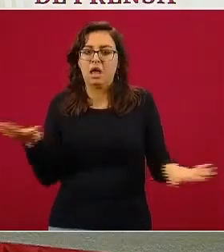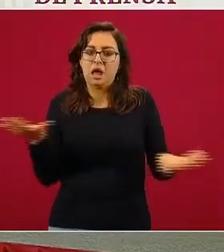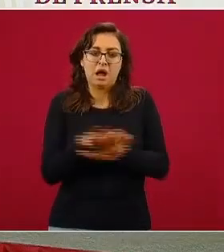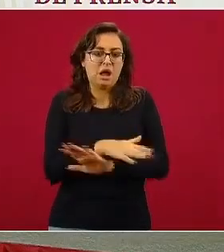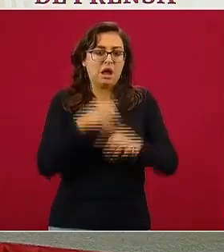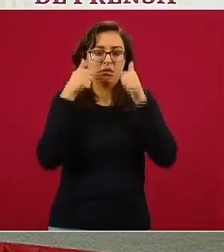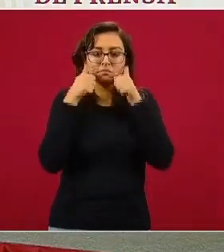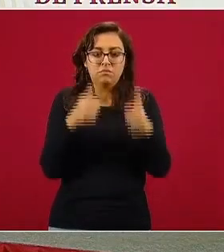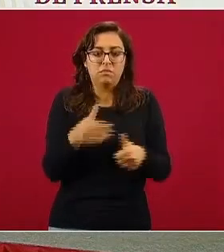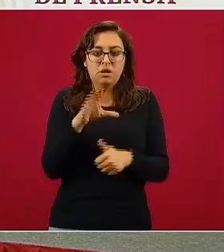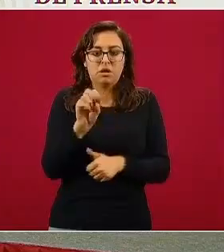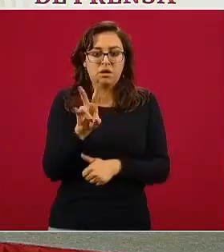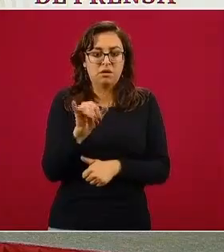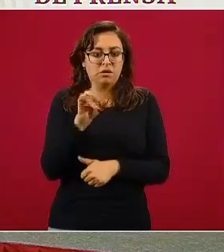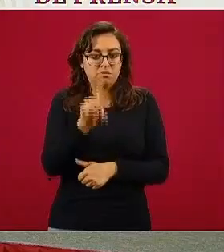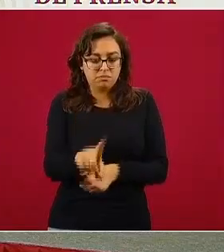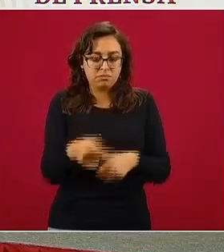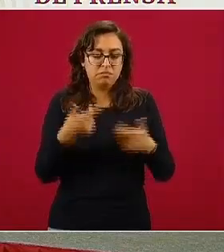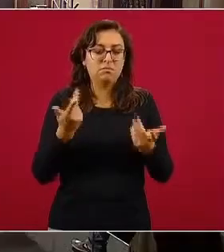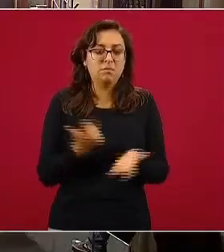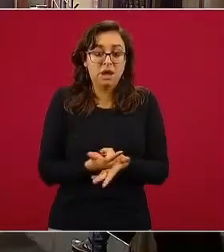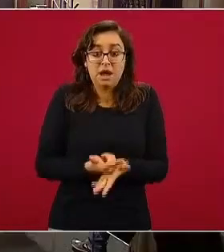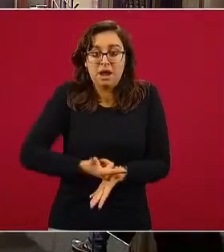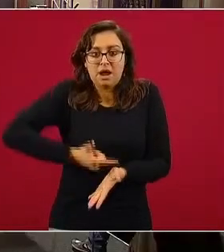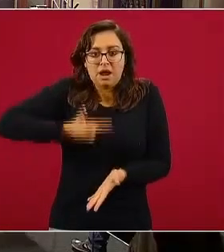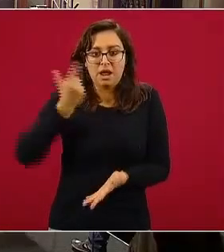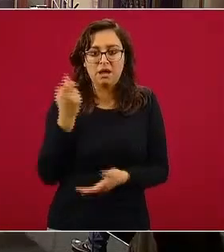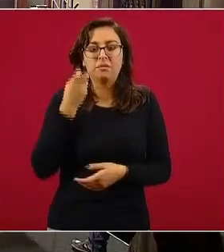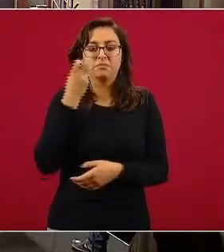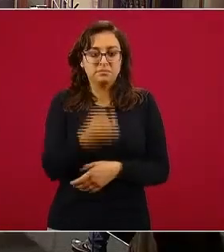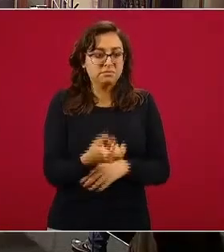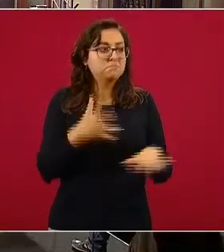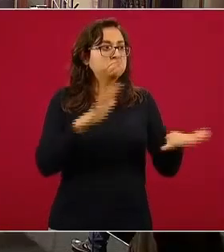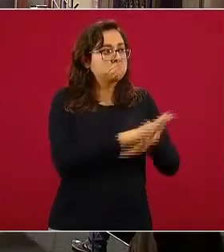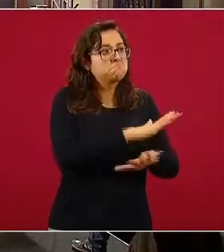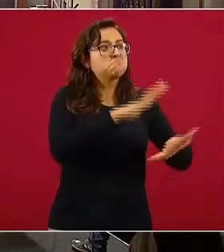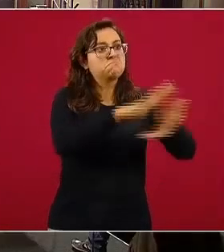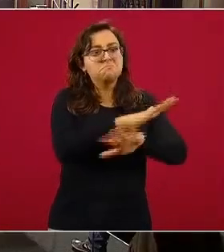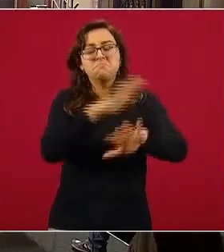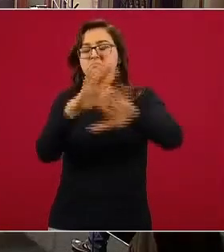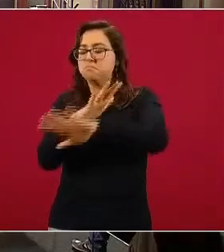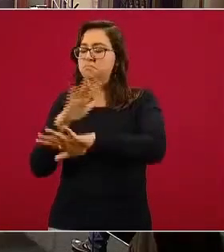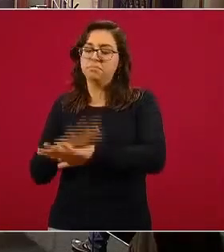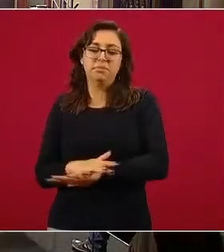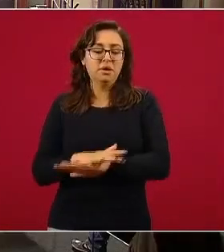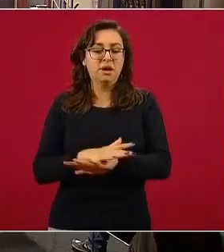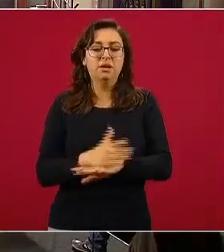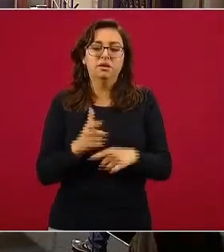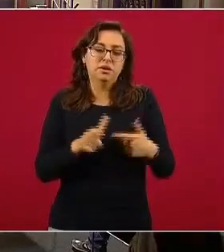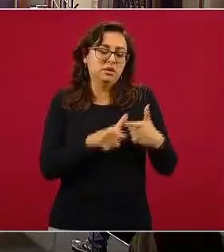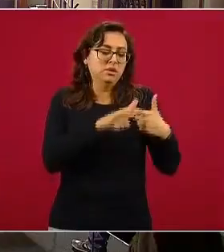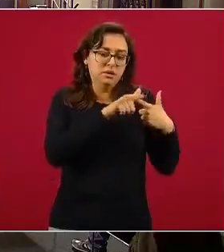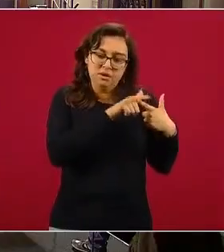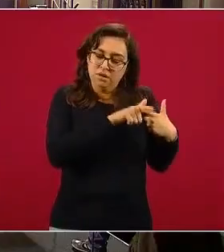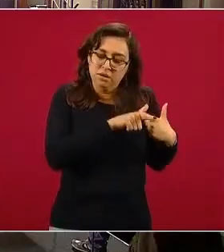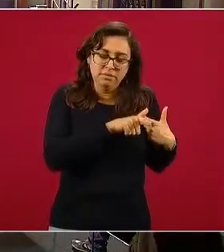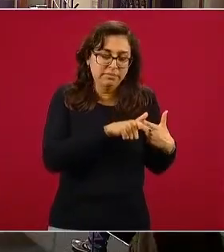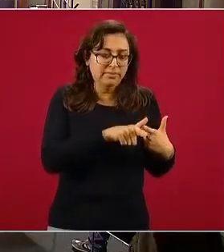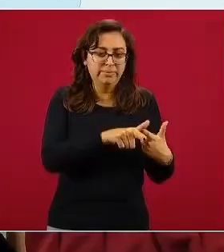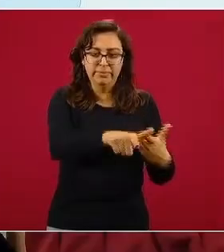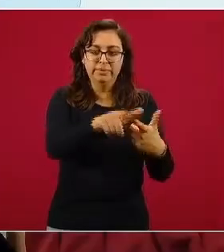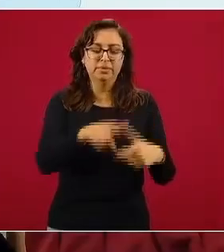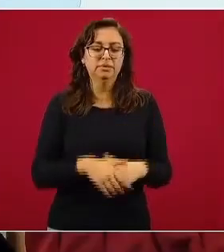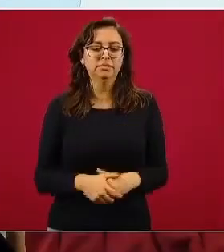para tener atención a pacientes críticos. Entonces ese tipo de transformaciones que se hicieron en estas unidades que se